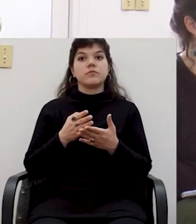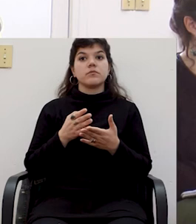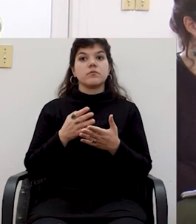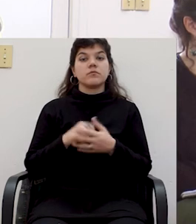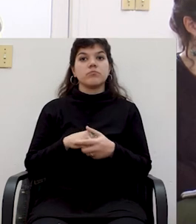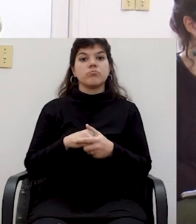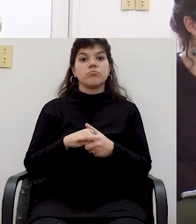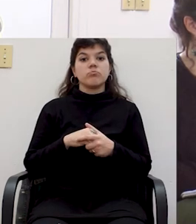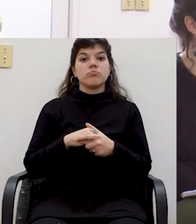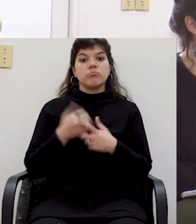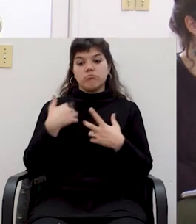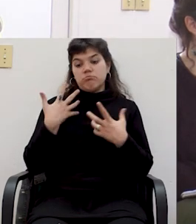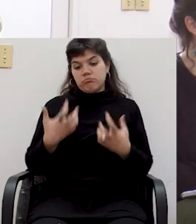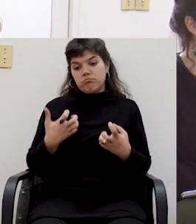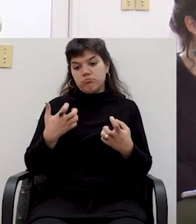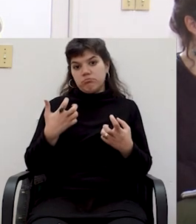yo quería,